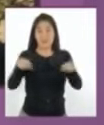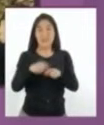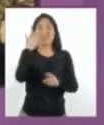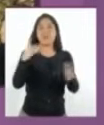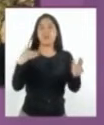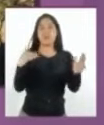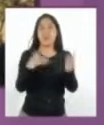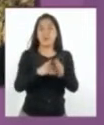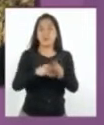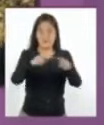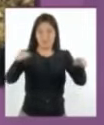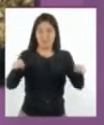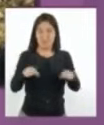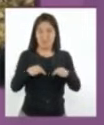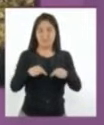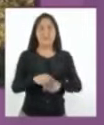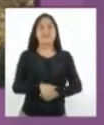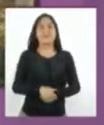5.000 hectáreas.